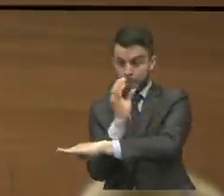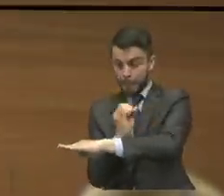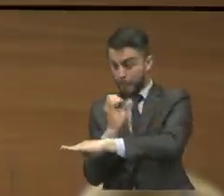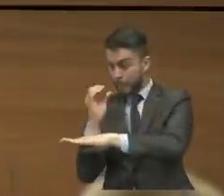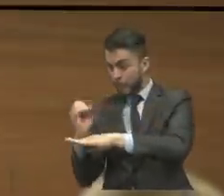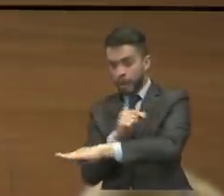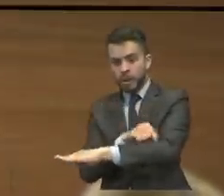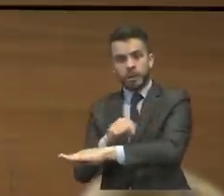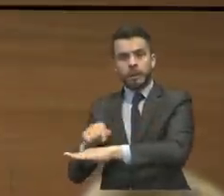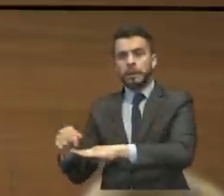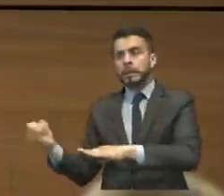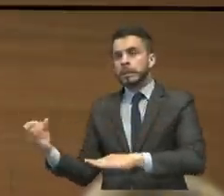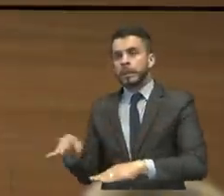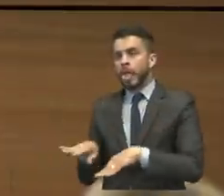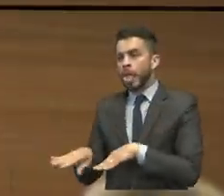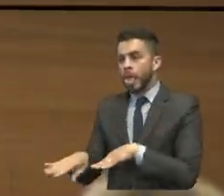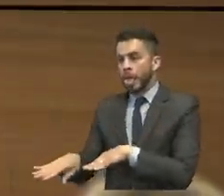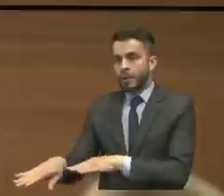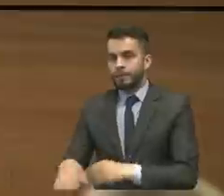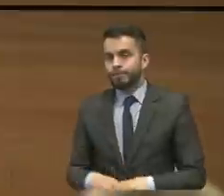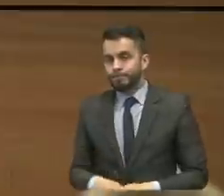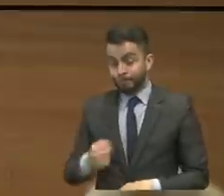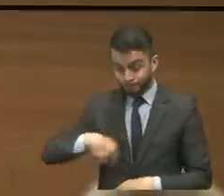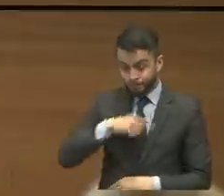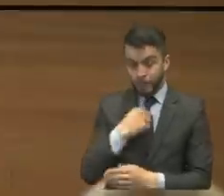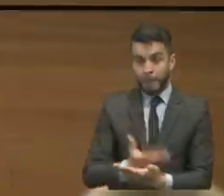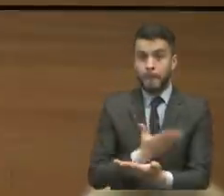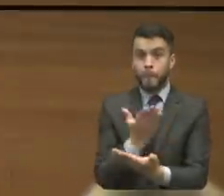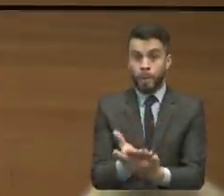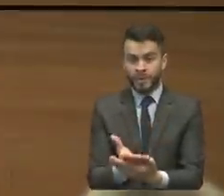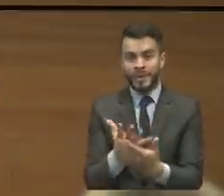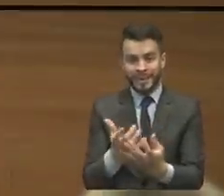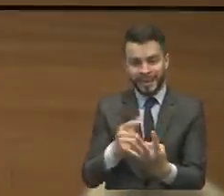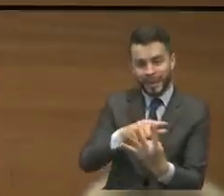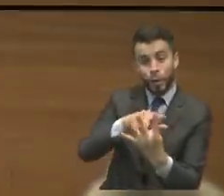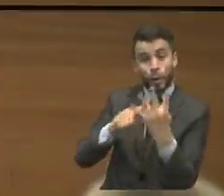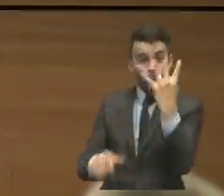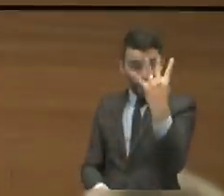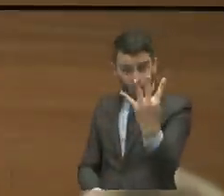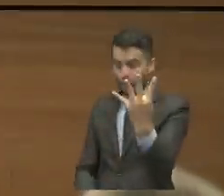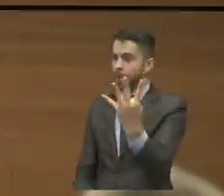como se preveía en la propuesta anterior, es tratar de eliminar